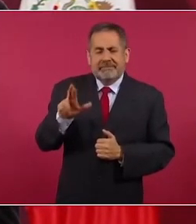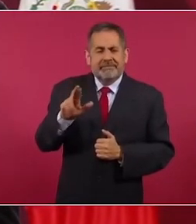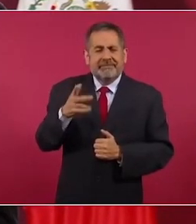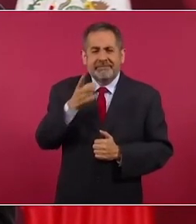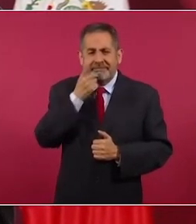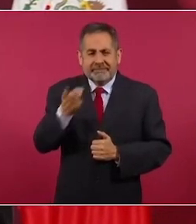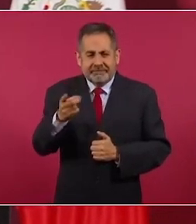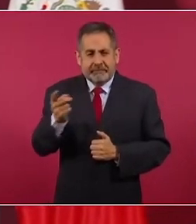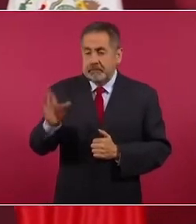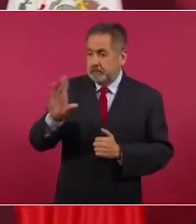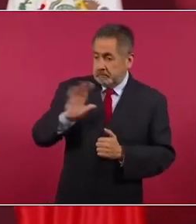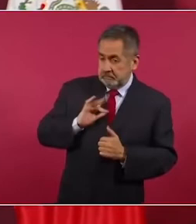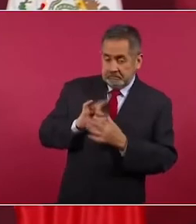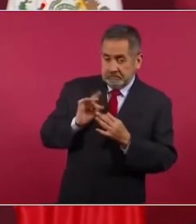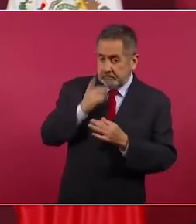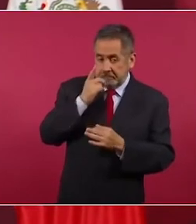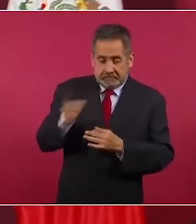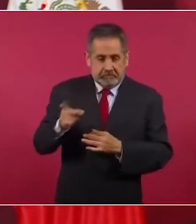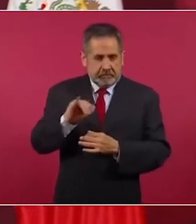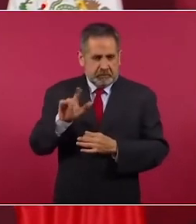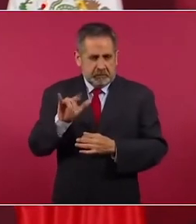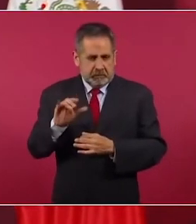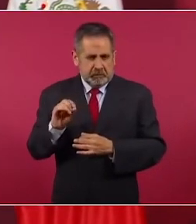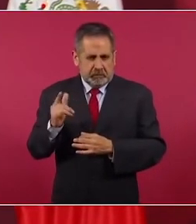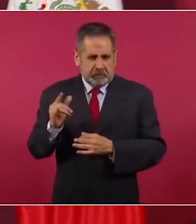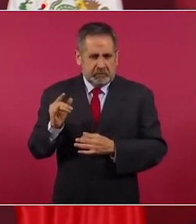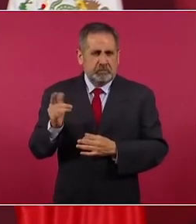que me comentaba, me decía,